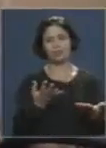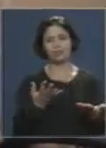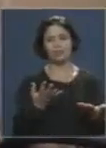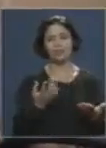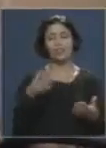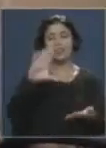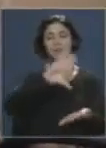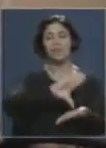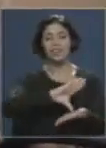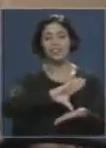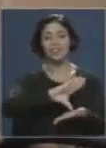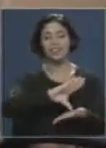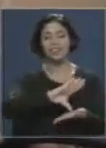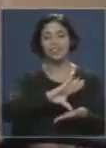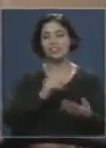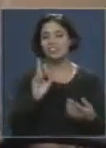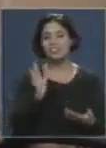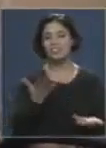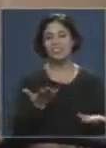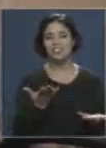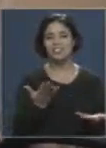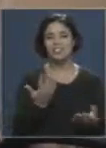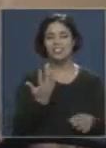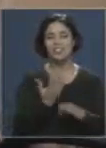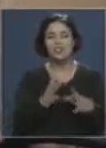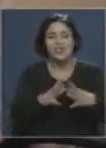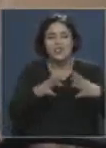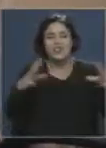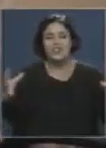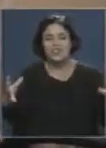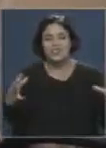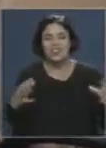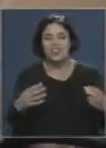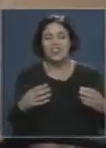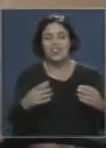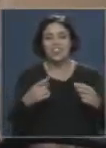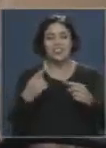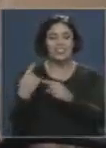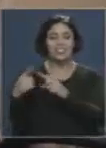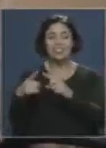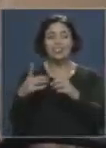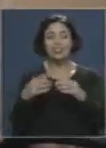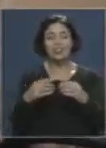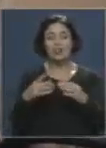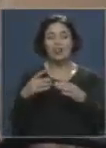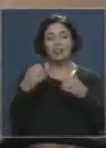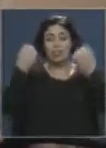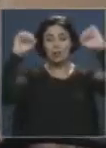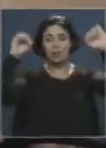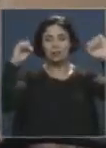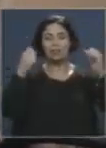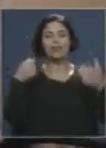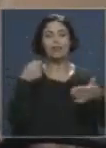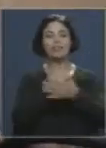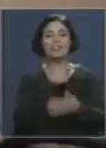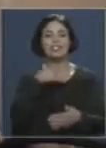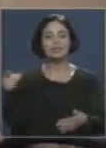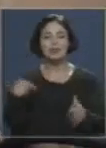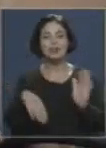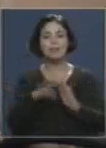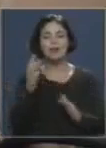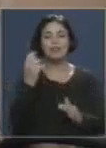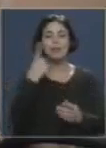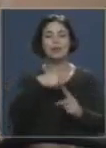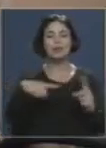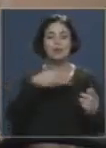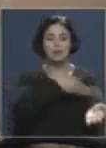¿Qué distinto sería el país si no tuviéramos una amplia gama de actividad deportiva todos los fines de semana, donde tenemos a más de medio